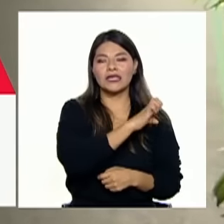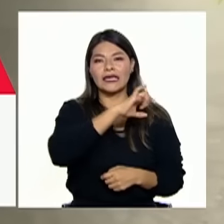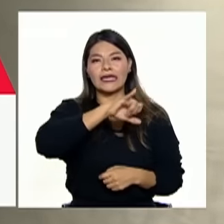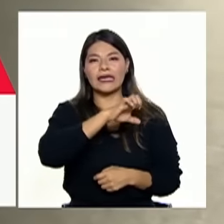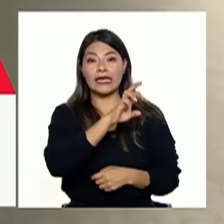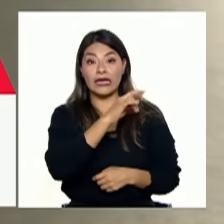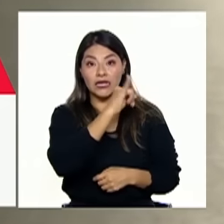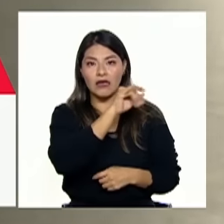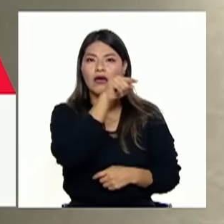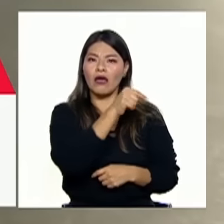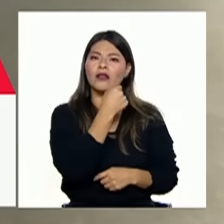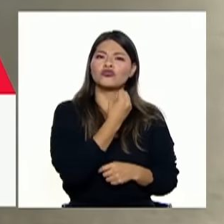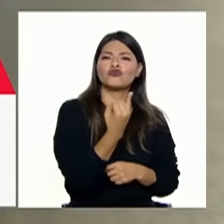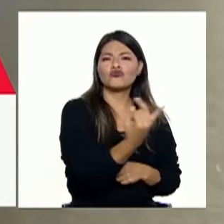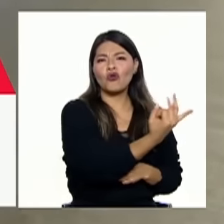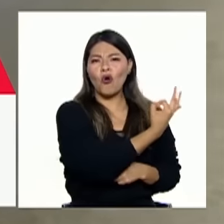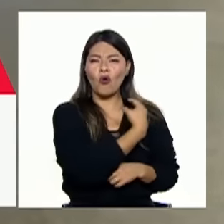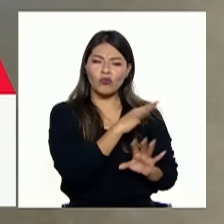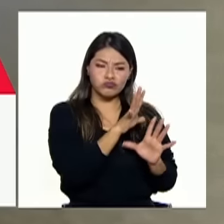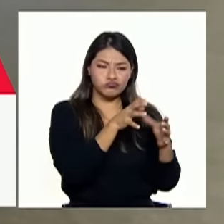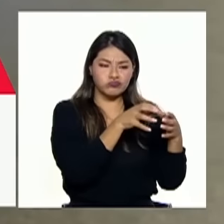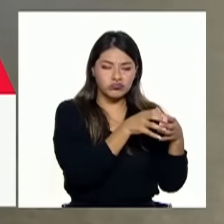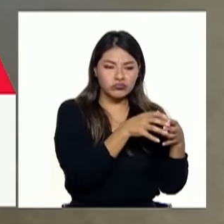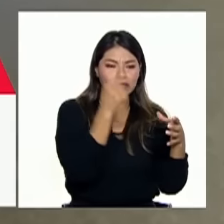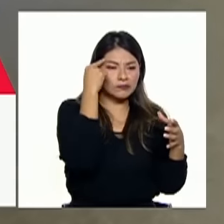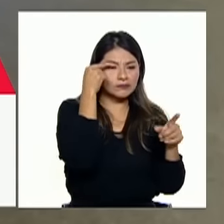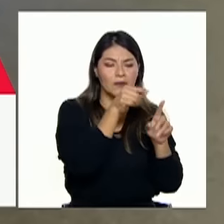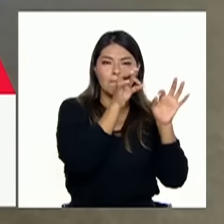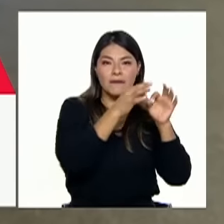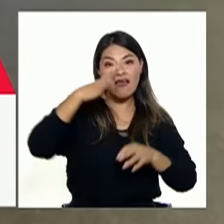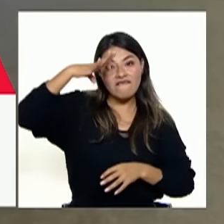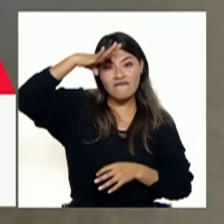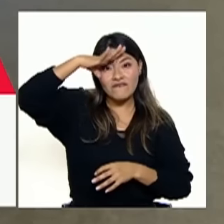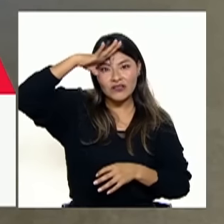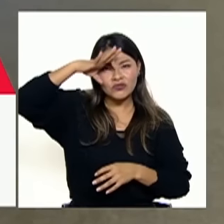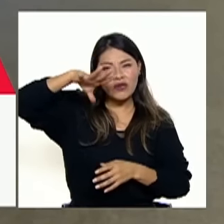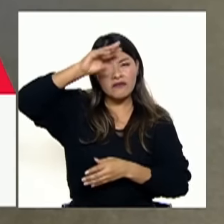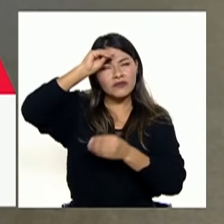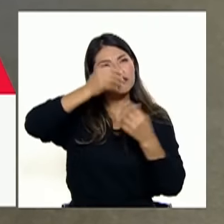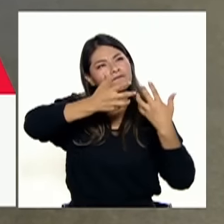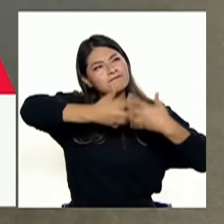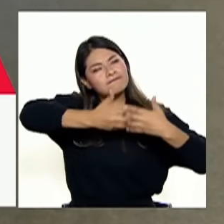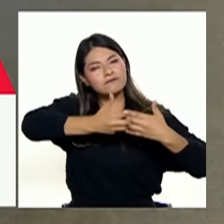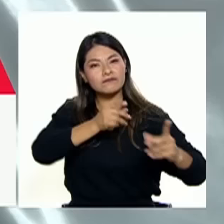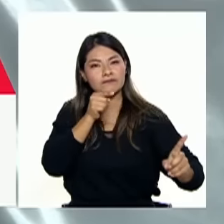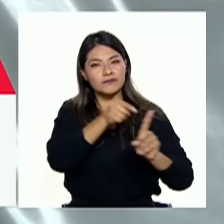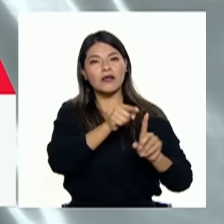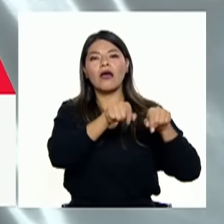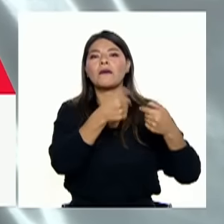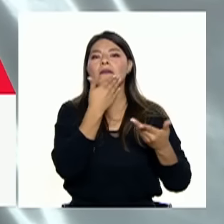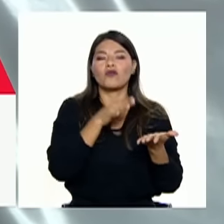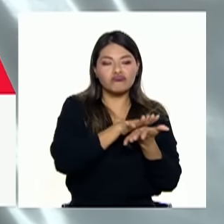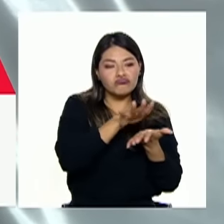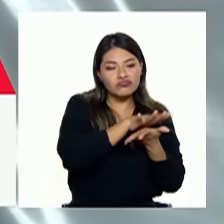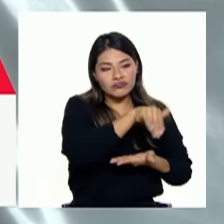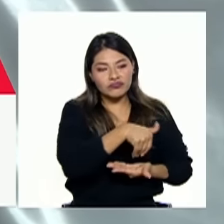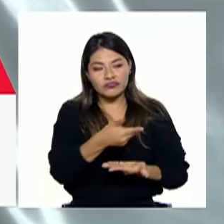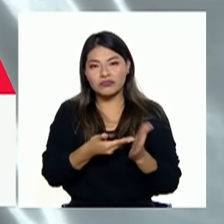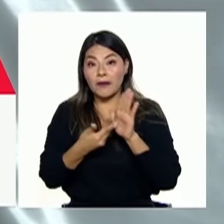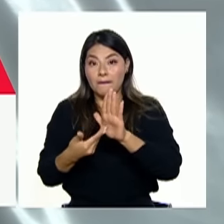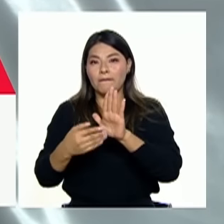multipartidario y recogiendo la filosofía de nuestra visión de desarrollo industrial, presentó este proyecto de ley con